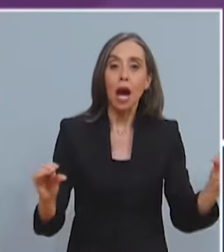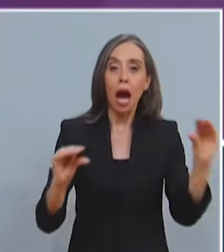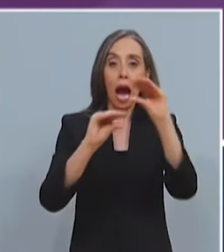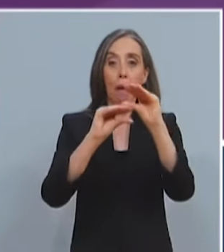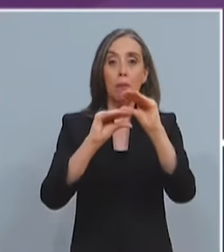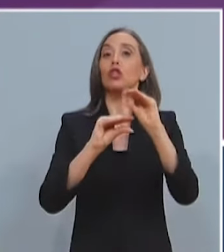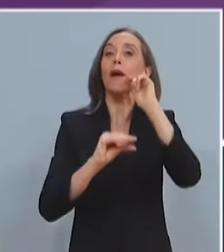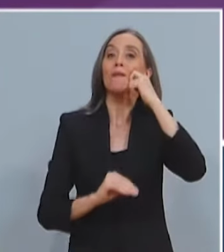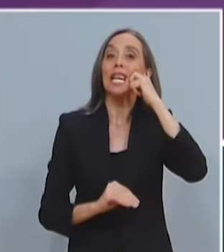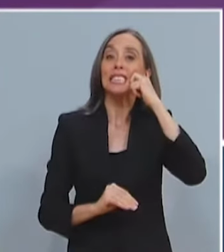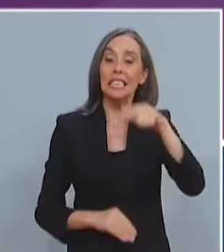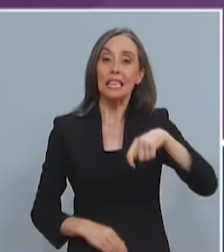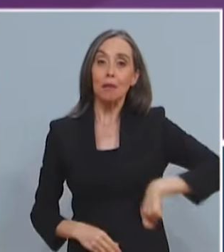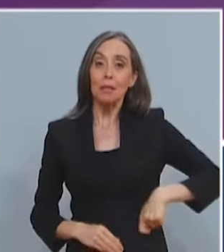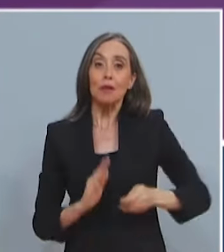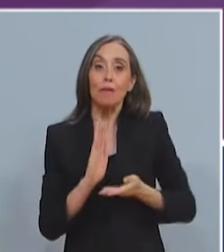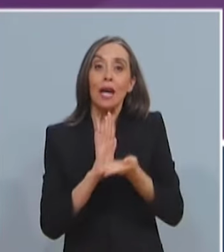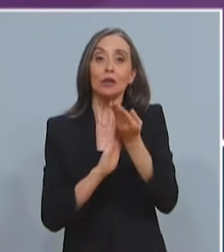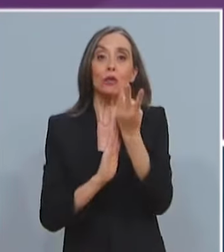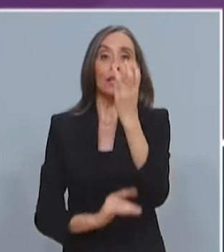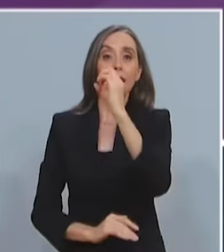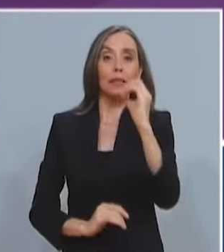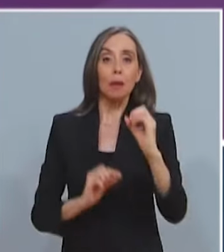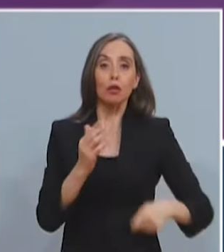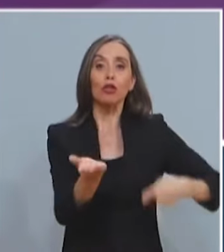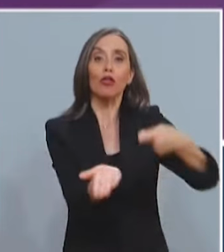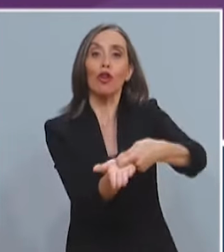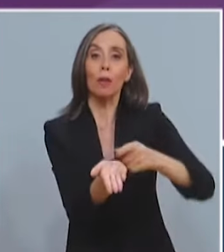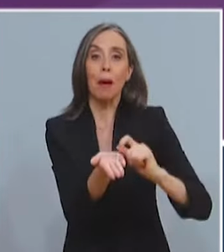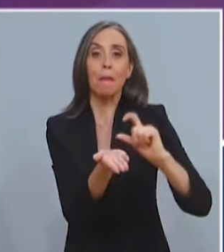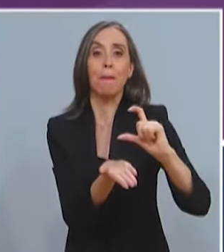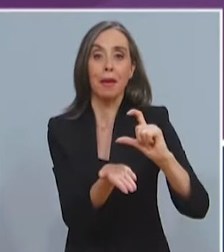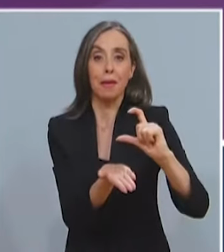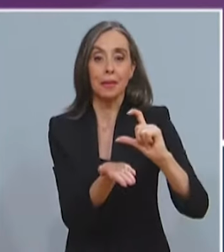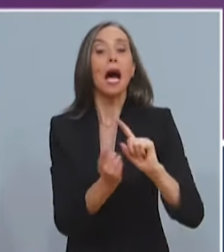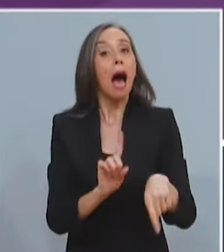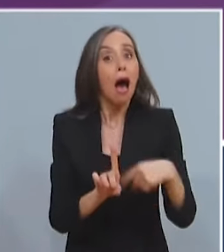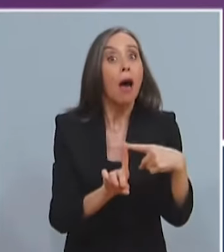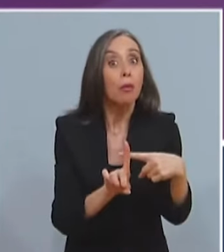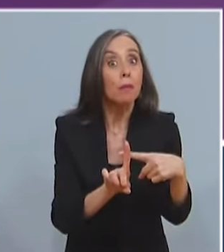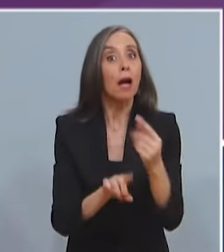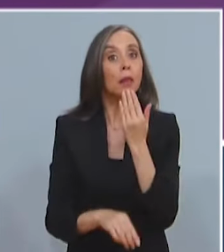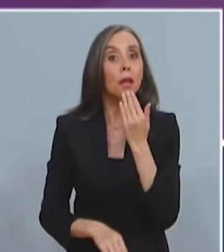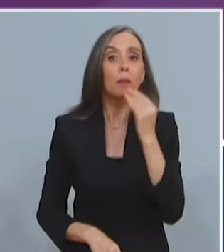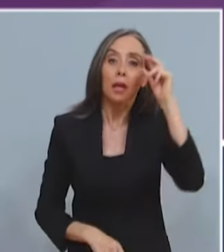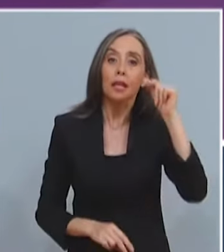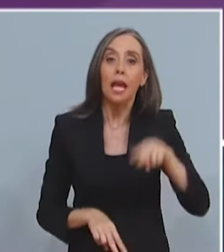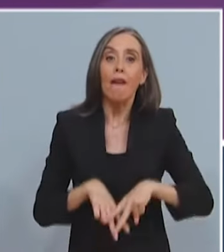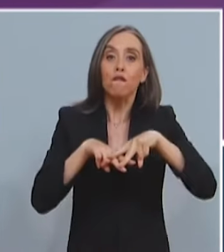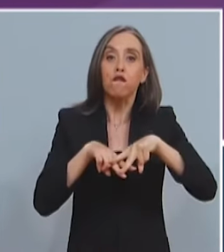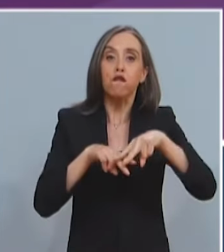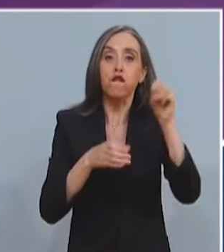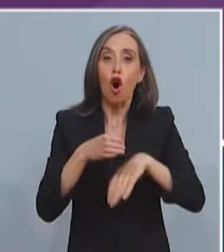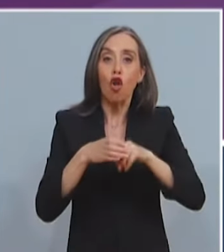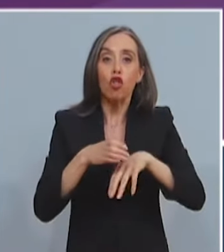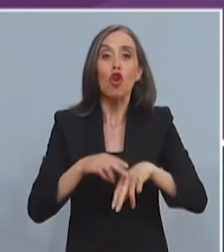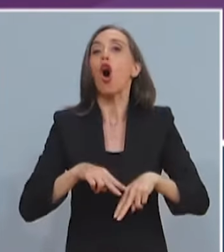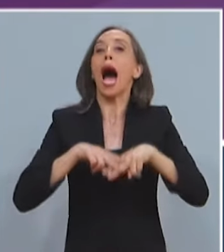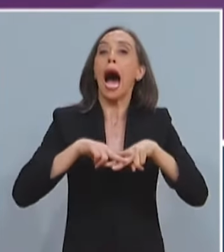régimen va a significar un aumento del 30% en las pensiones pero además también crea un fondo de ahorro colectivo